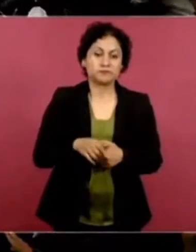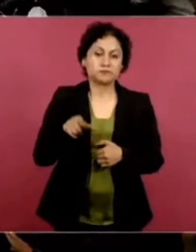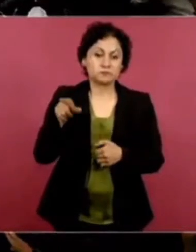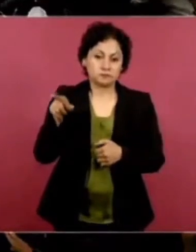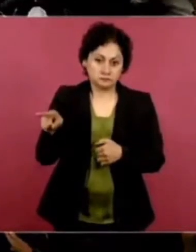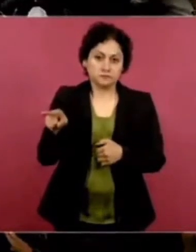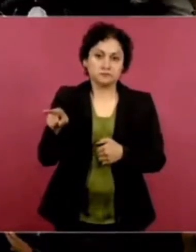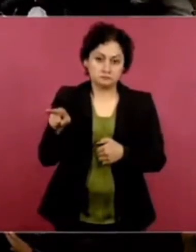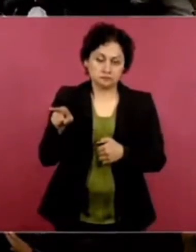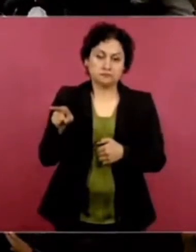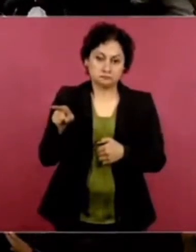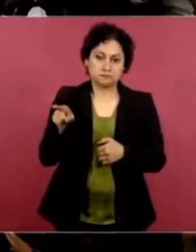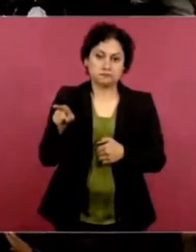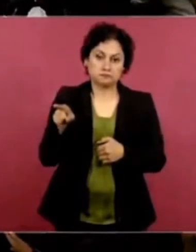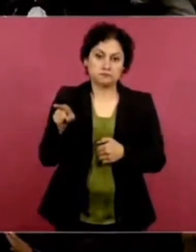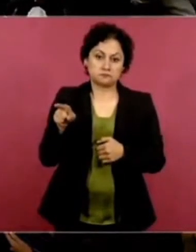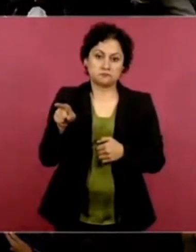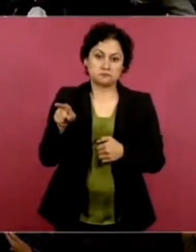académica